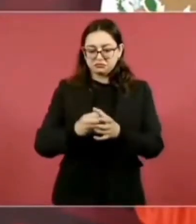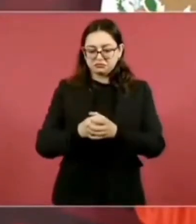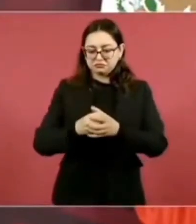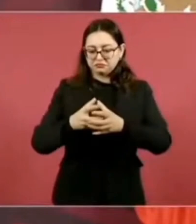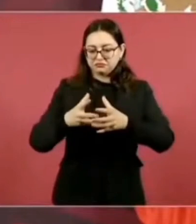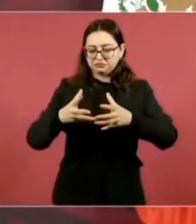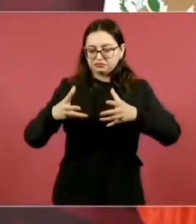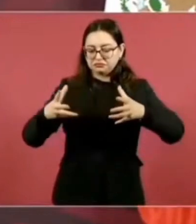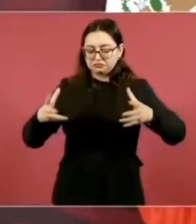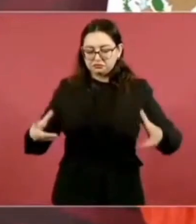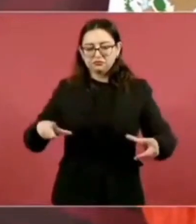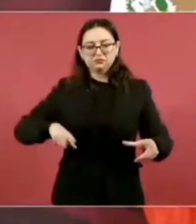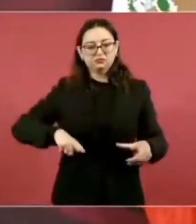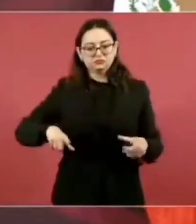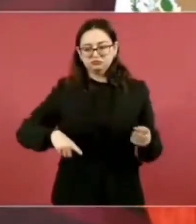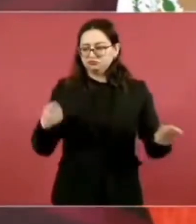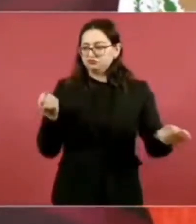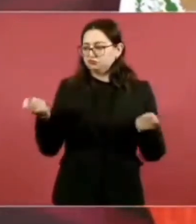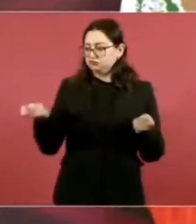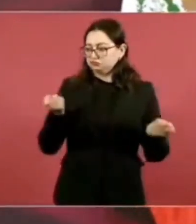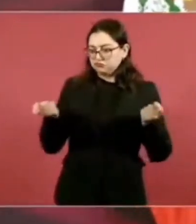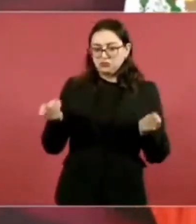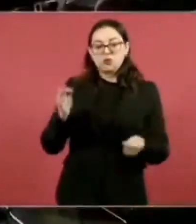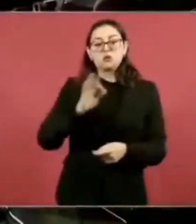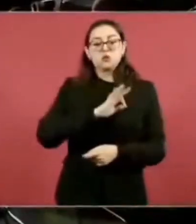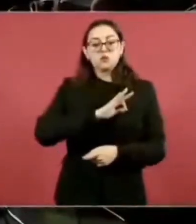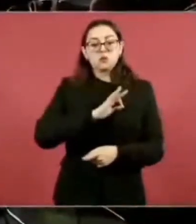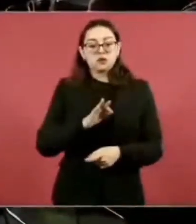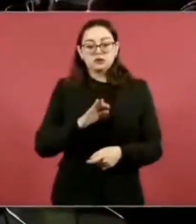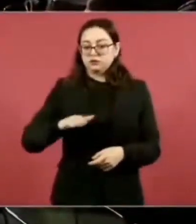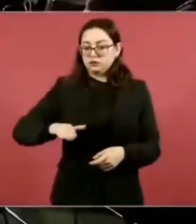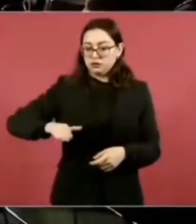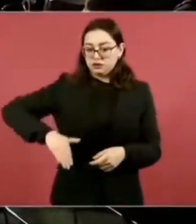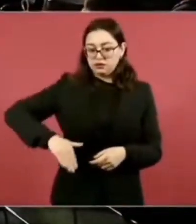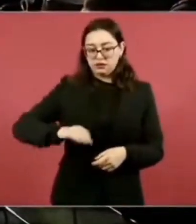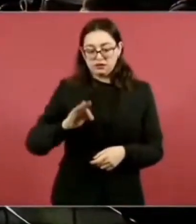no tenemos ingobernabilidad. Esto que dijo aquí Francisco,